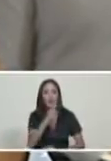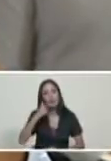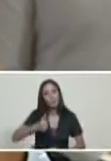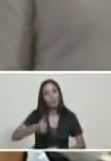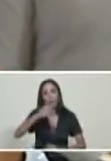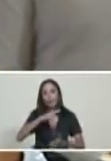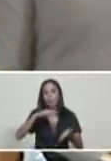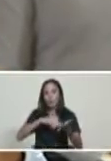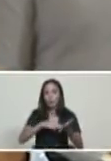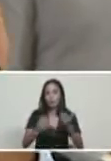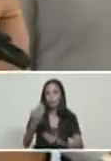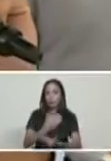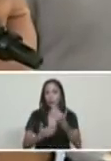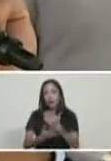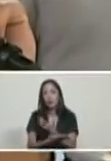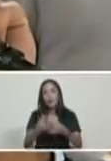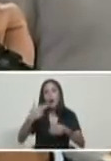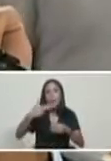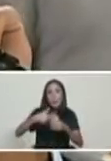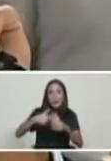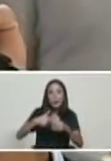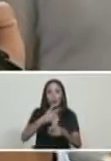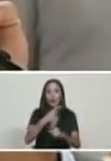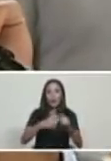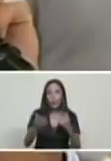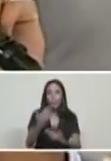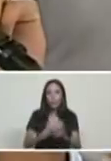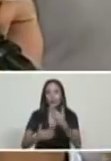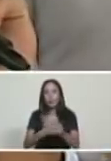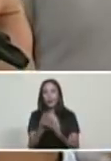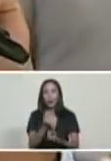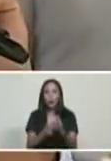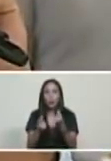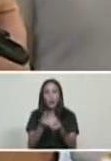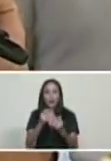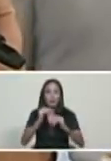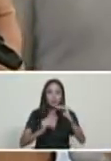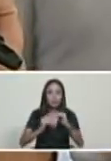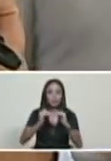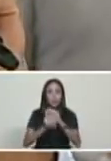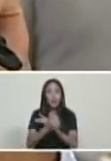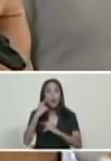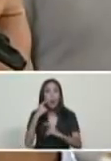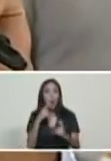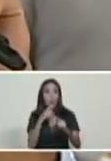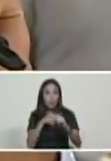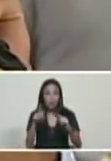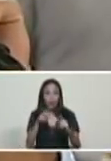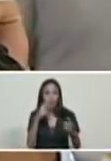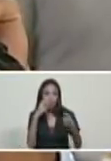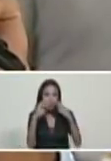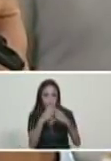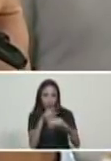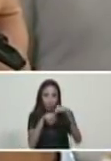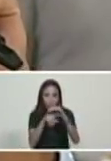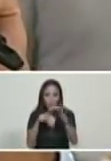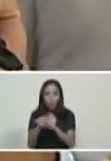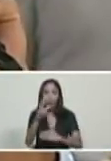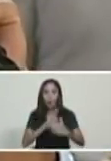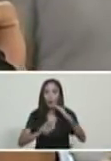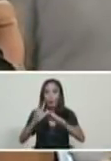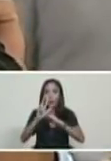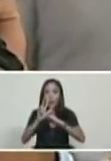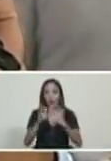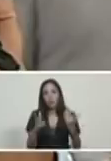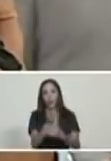generar divisas no petroleras para estabilizar la economía. Durante la gira, presidente, tuvimos la oportunidad de reunirnos con las tres gobernaciones